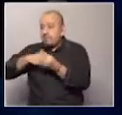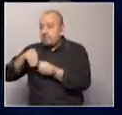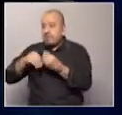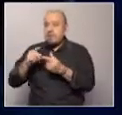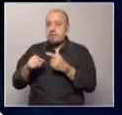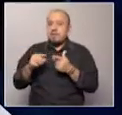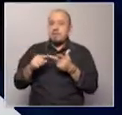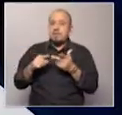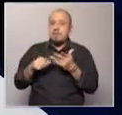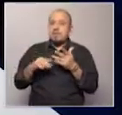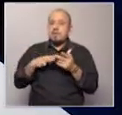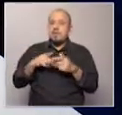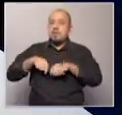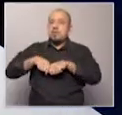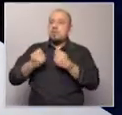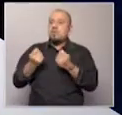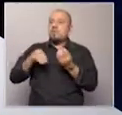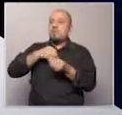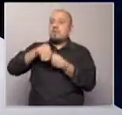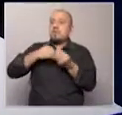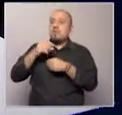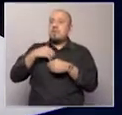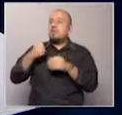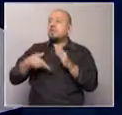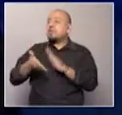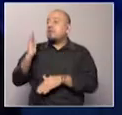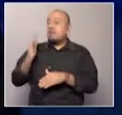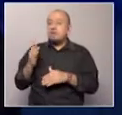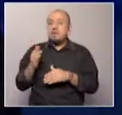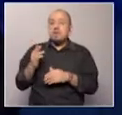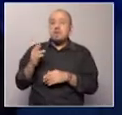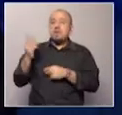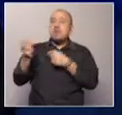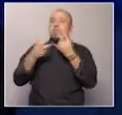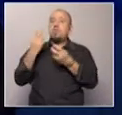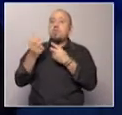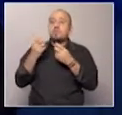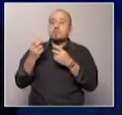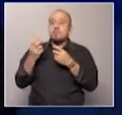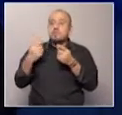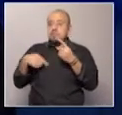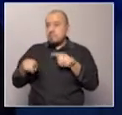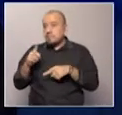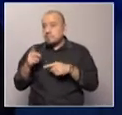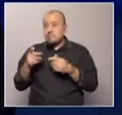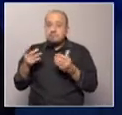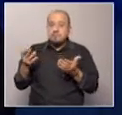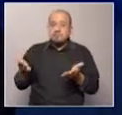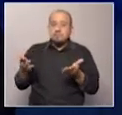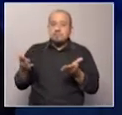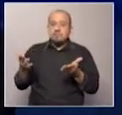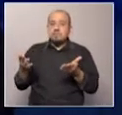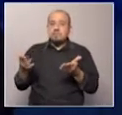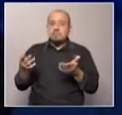externas rupturas familiares se rompen esas redes salen para fuera claro y buscan un lugar en un lugar donde los